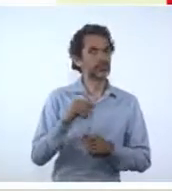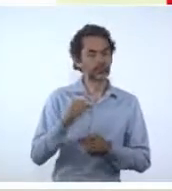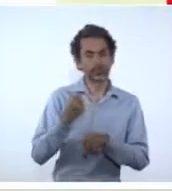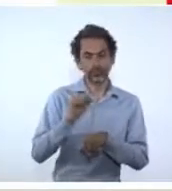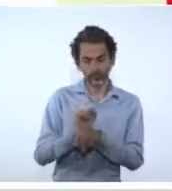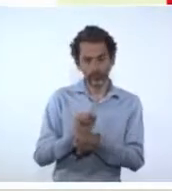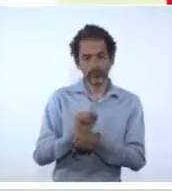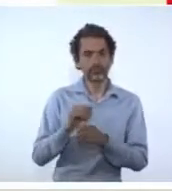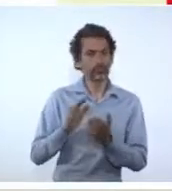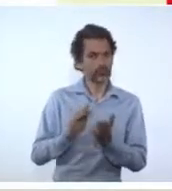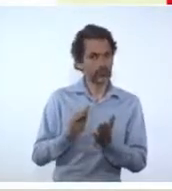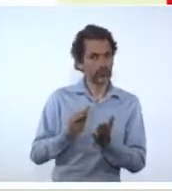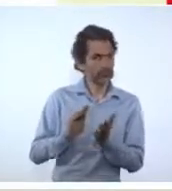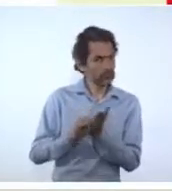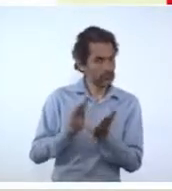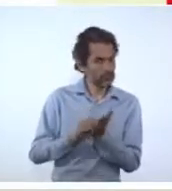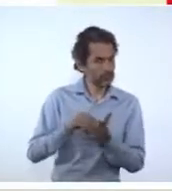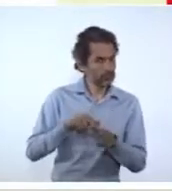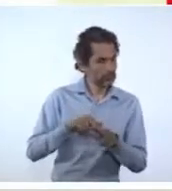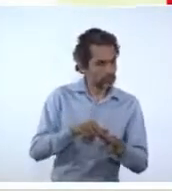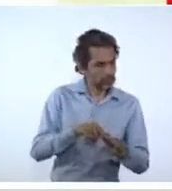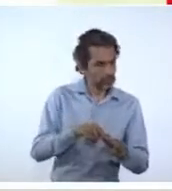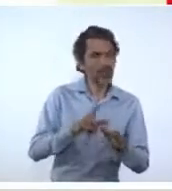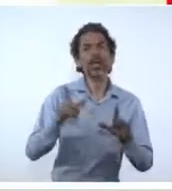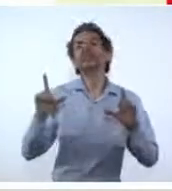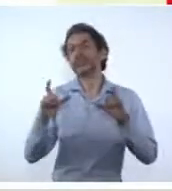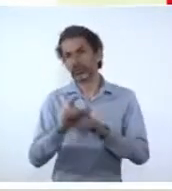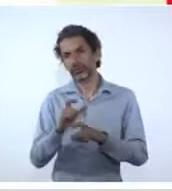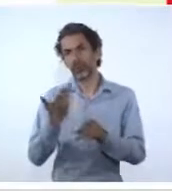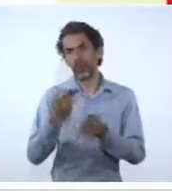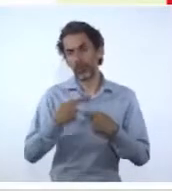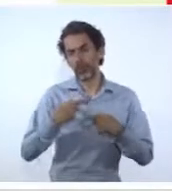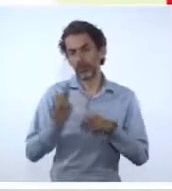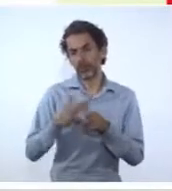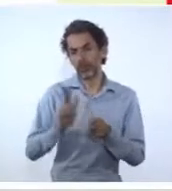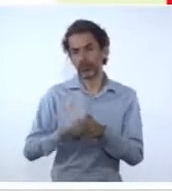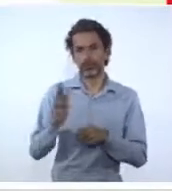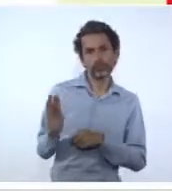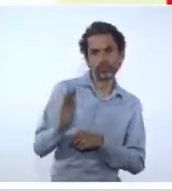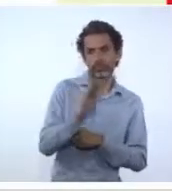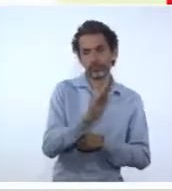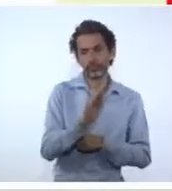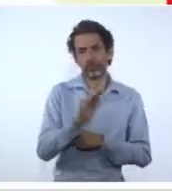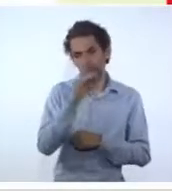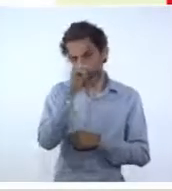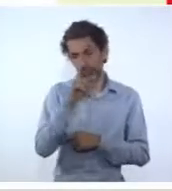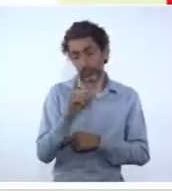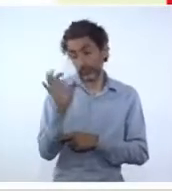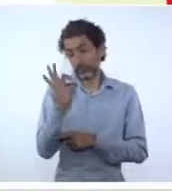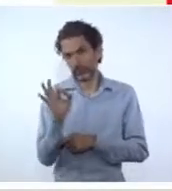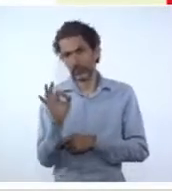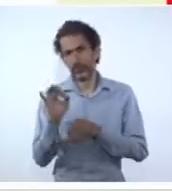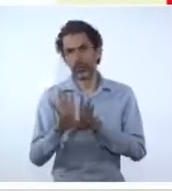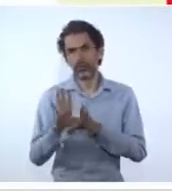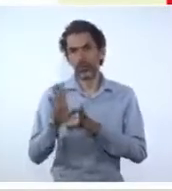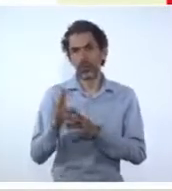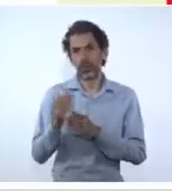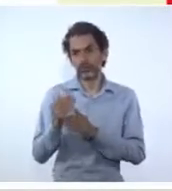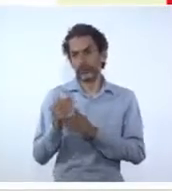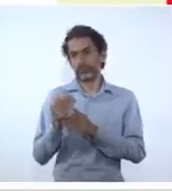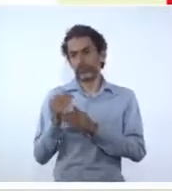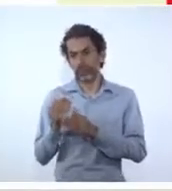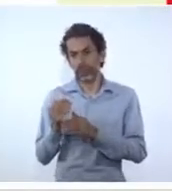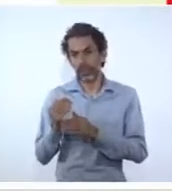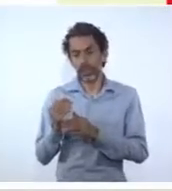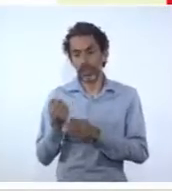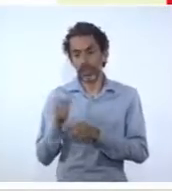semana tuvimos una ligera reducción en la hospitalización, aun cuando es menor que en la semana pasada, pero sigue